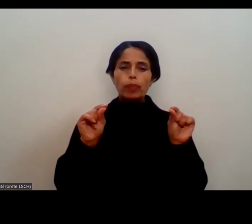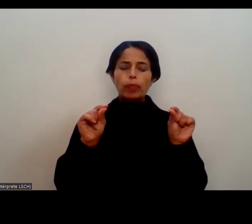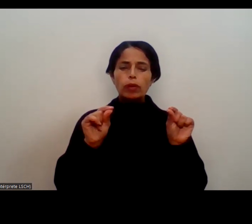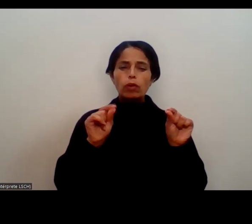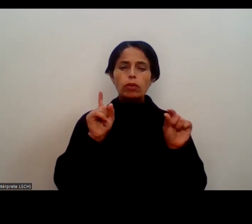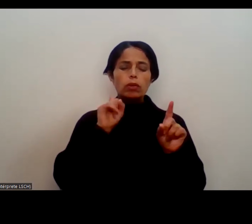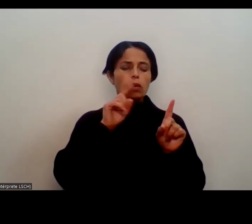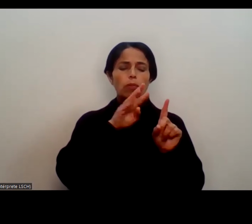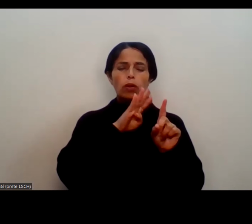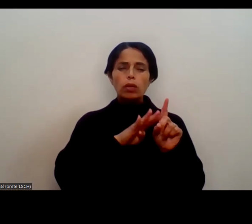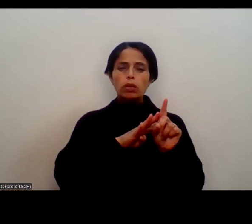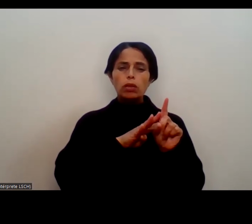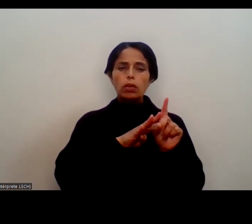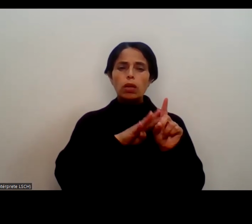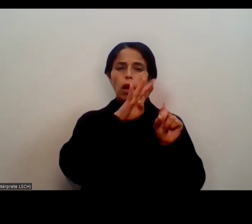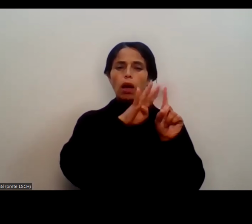características específicas.